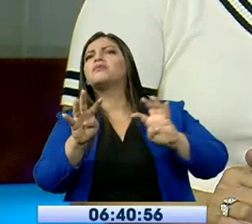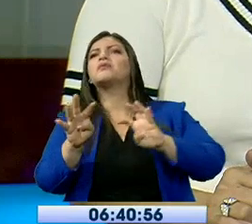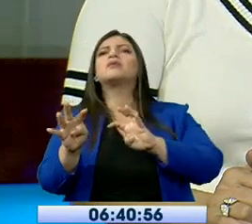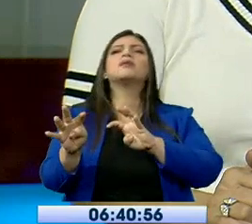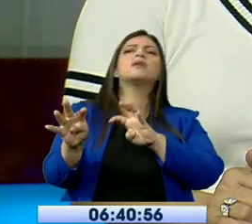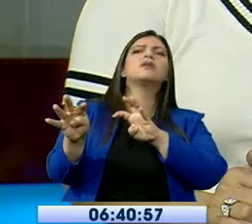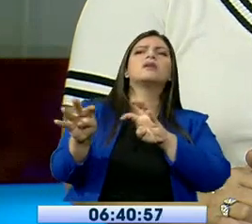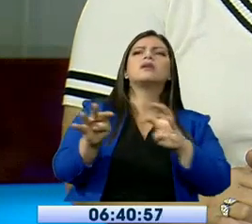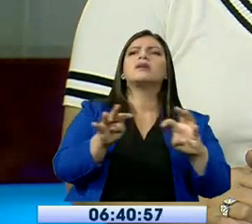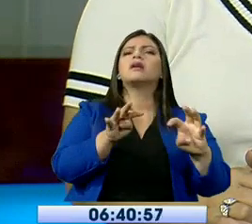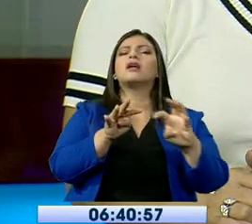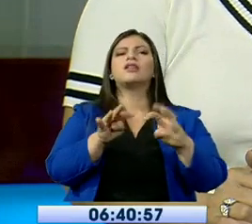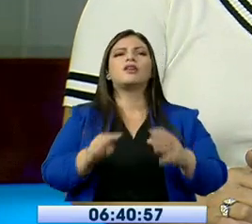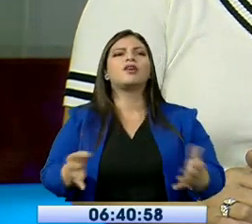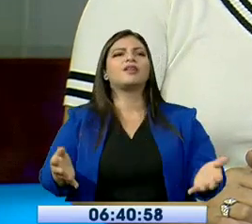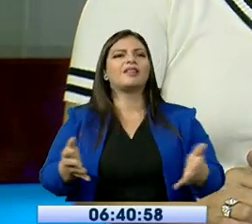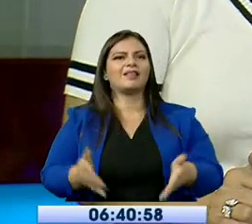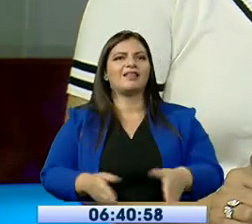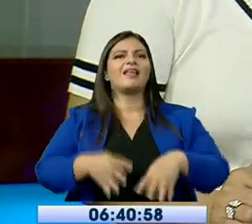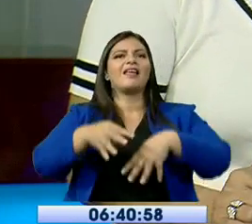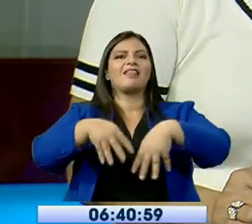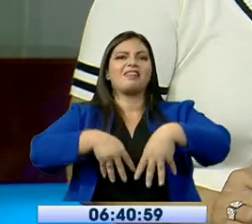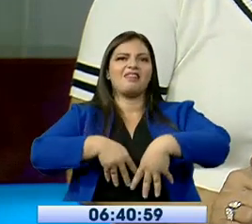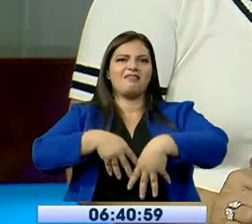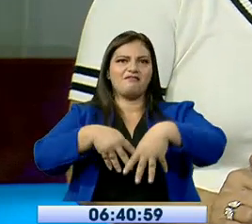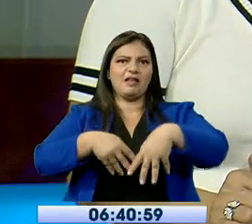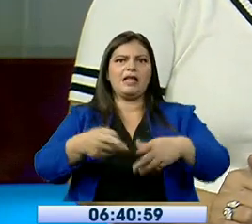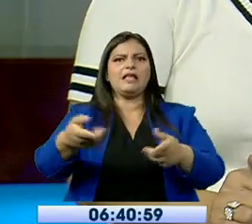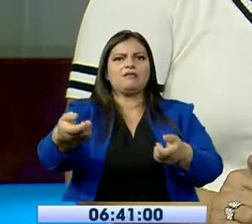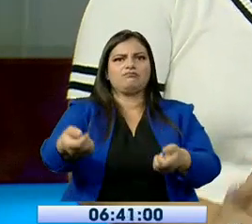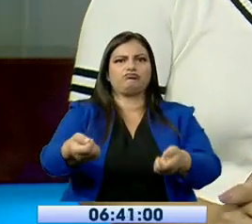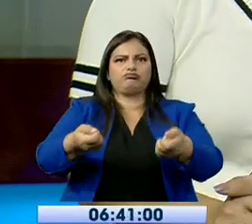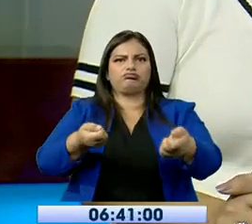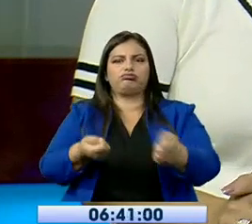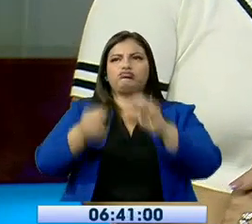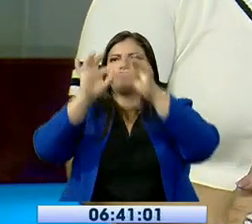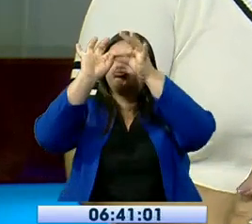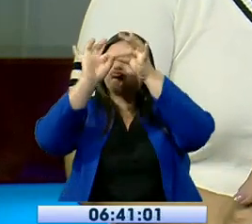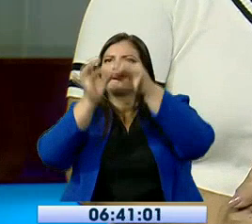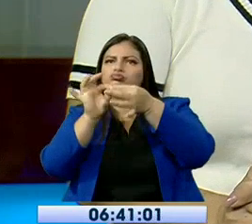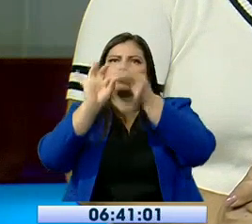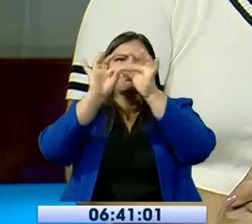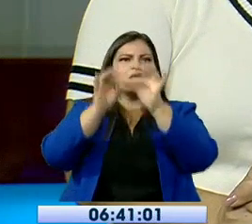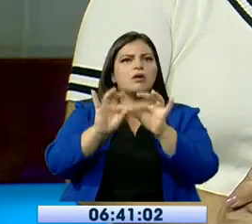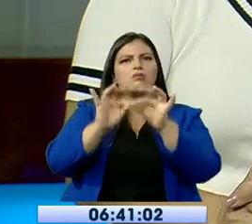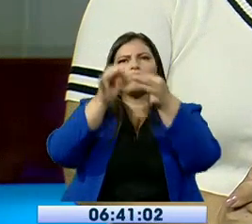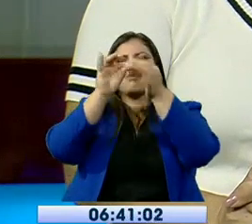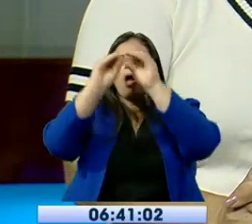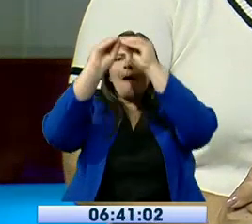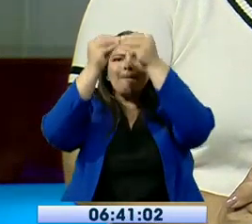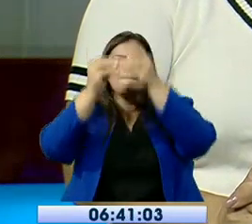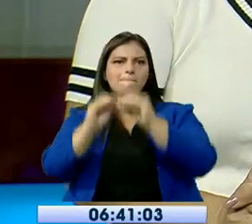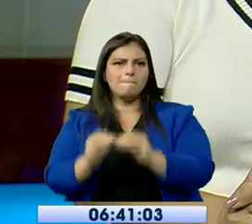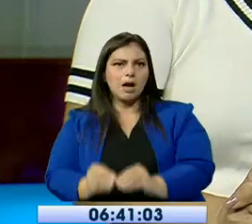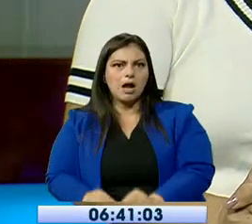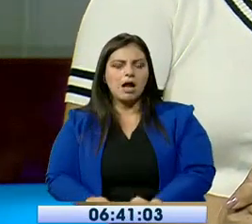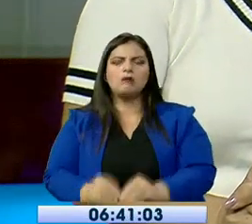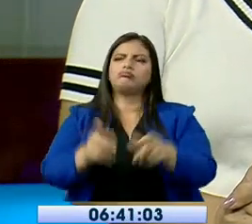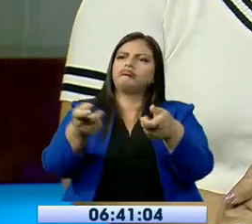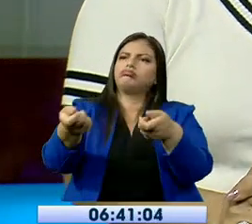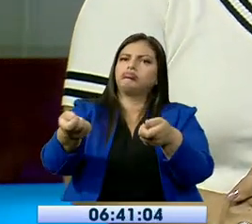integraron el cuarto desfile náutico Guayaquil es mi destino. Miembros de la Armada Nacional también participaron en el